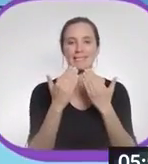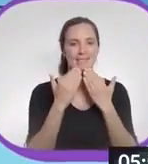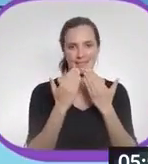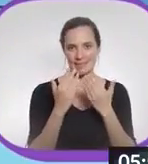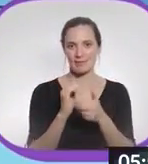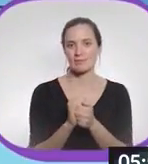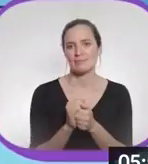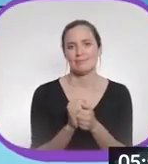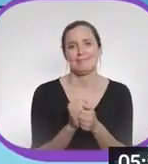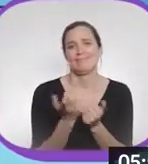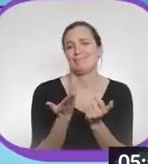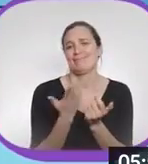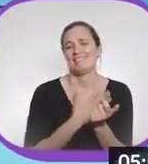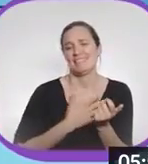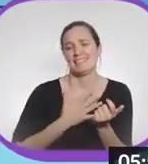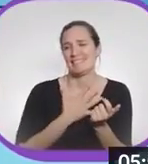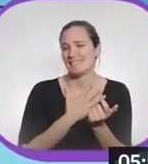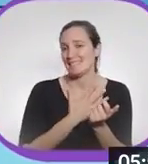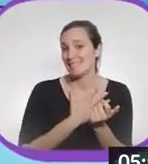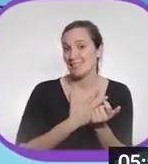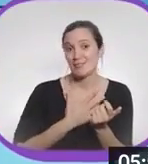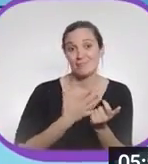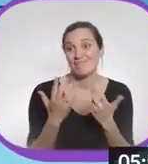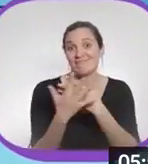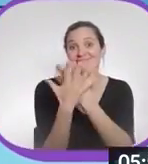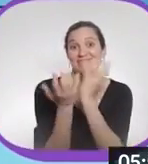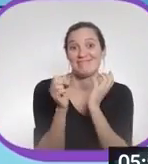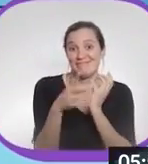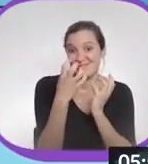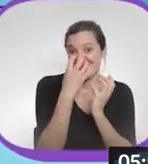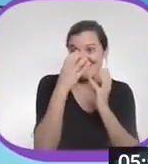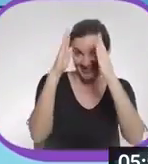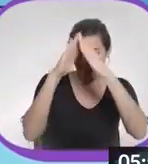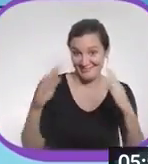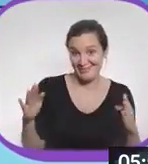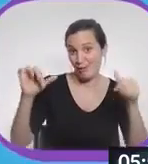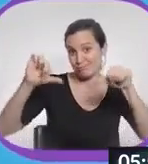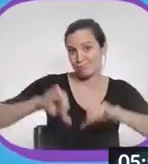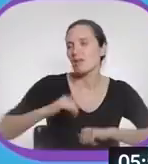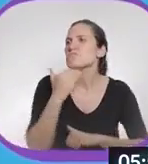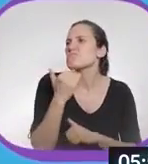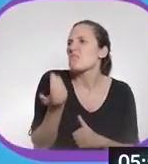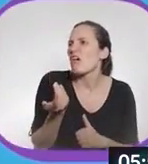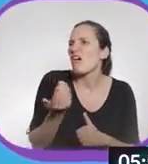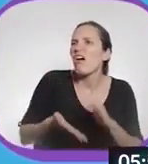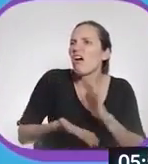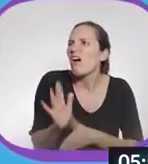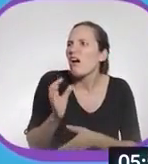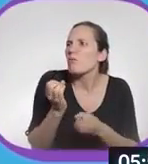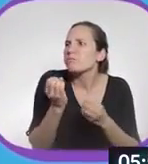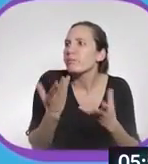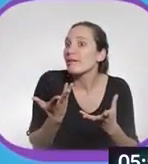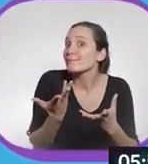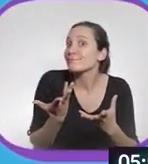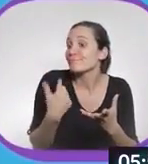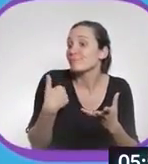Gracias, Cosmo. Lo siento, cariño. Lamento que Vicky arruinara tu día en el circo. No importa. ¿Para qué ir al circo cuando tienes hadas que